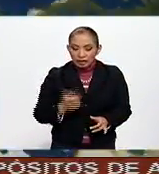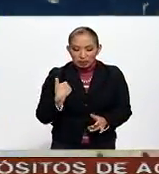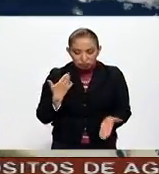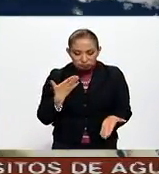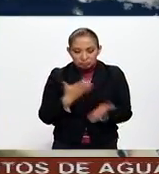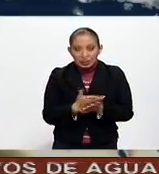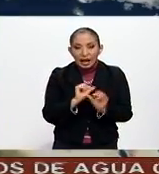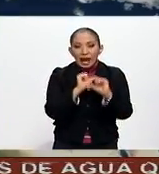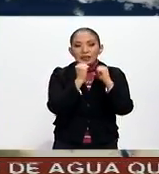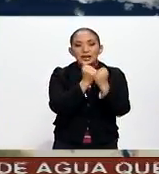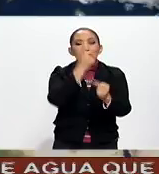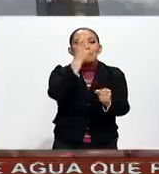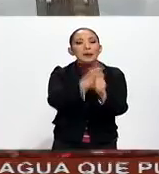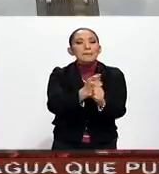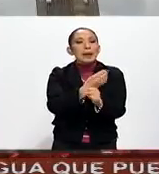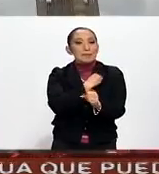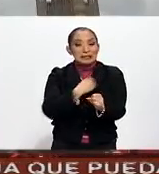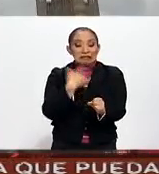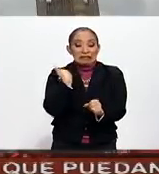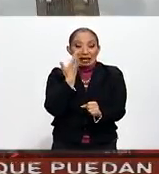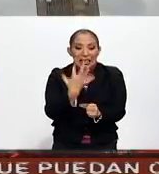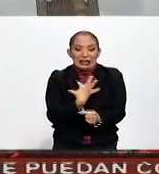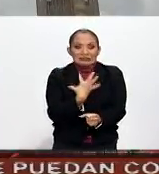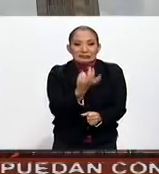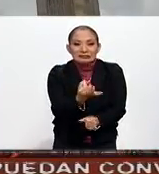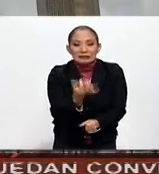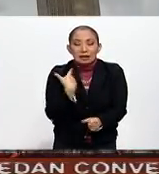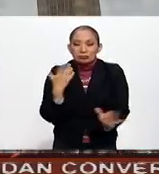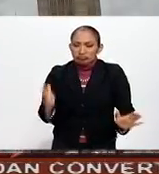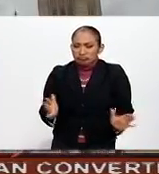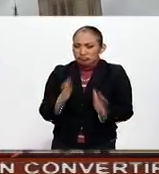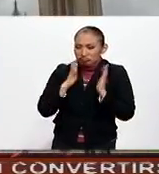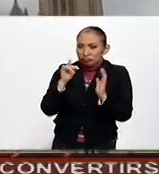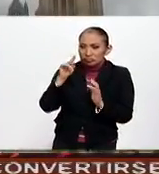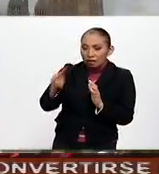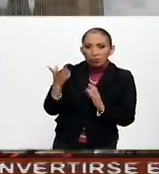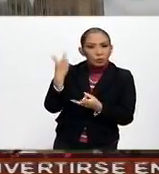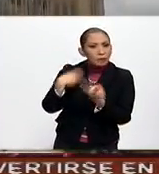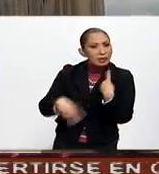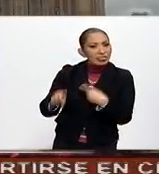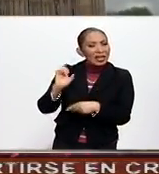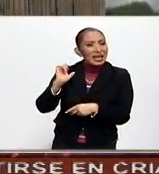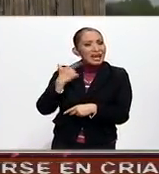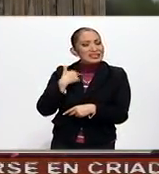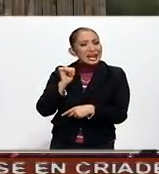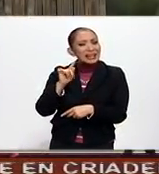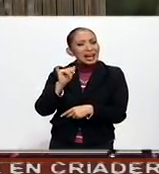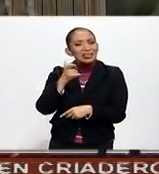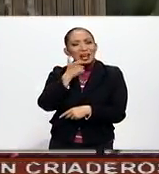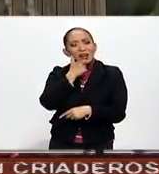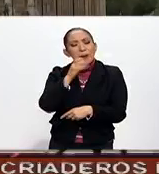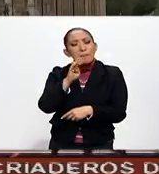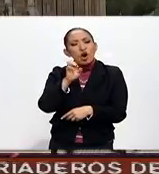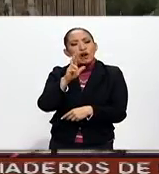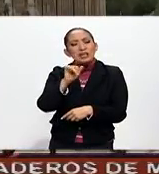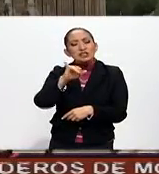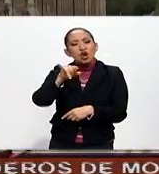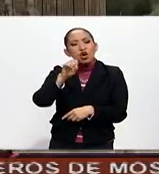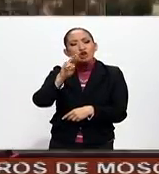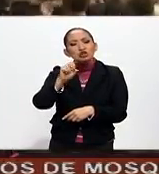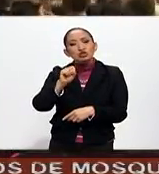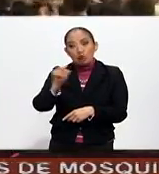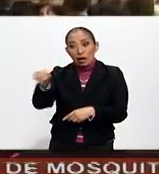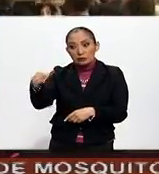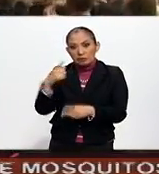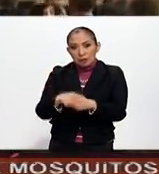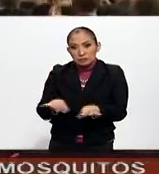postularon a la sucesión del primer ministro David Cameron. La sorpresa fue la ausencia del exalcalde de Londres, Boris Johnson, quien fue